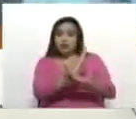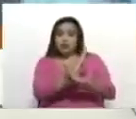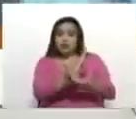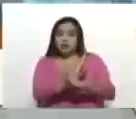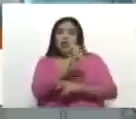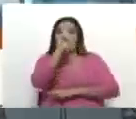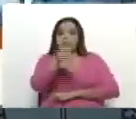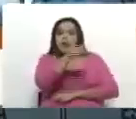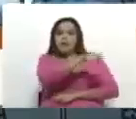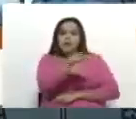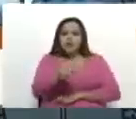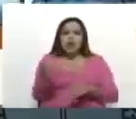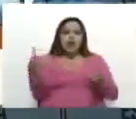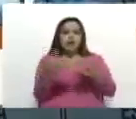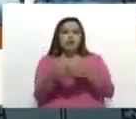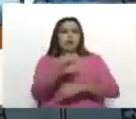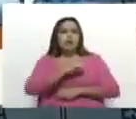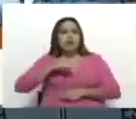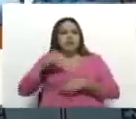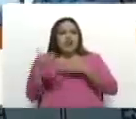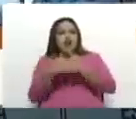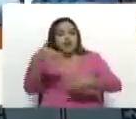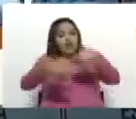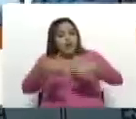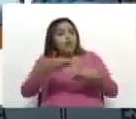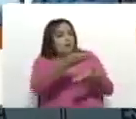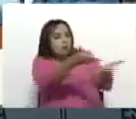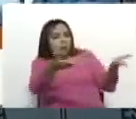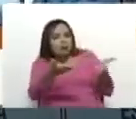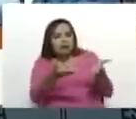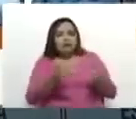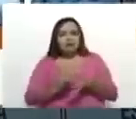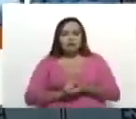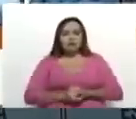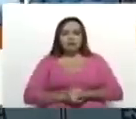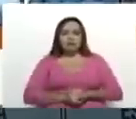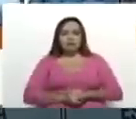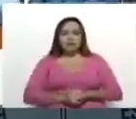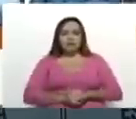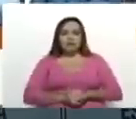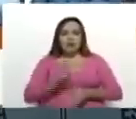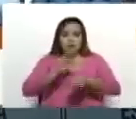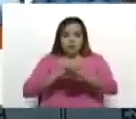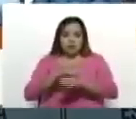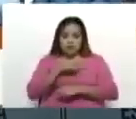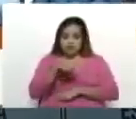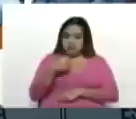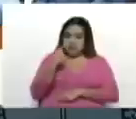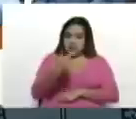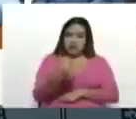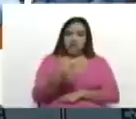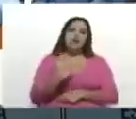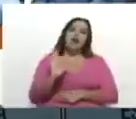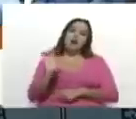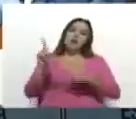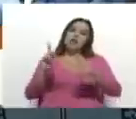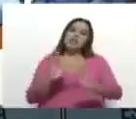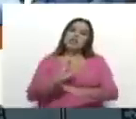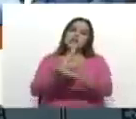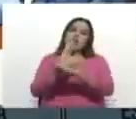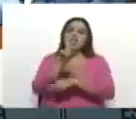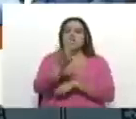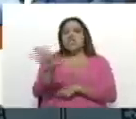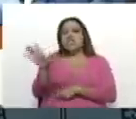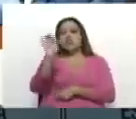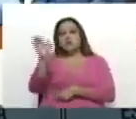los representantes del sector privado que votan por ellos porque uno dice Bueno se sancionaron al quince por